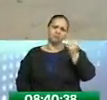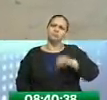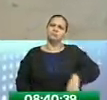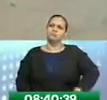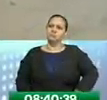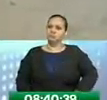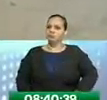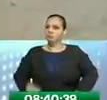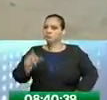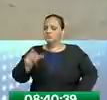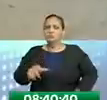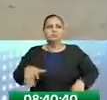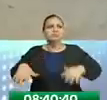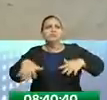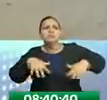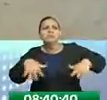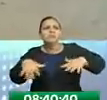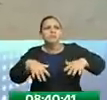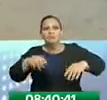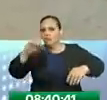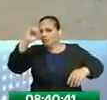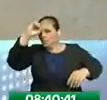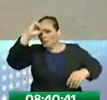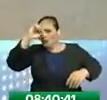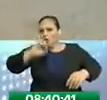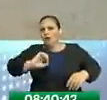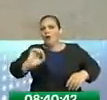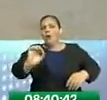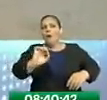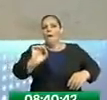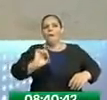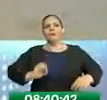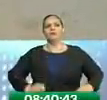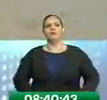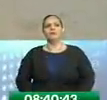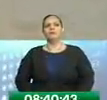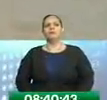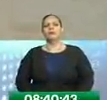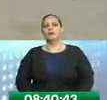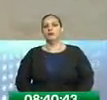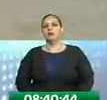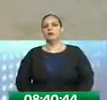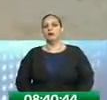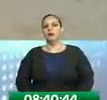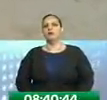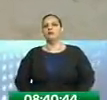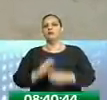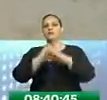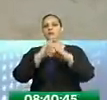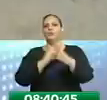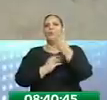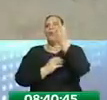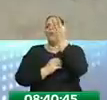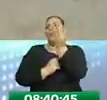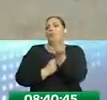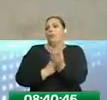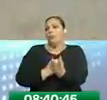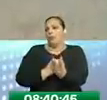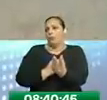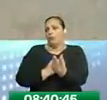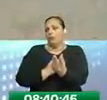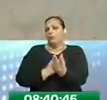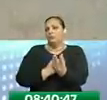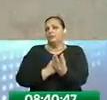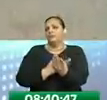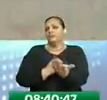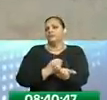ciudadano que no sabe exactamente cómo llegar, o la otra es porque en verdad han mermado circunstancialmente y sustancialmente